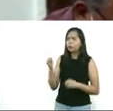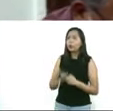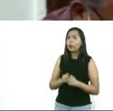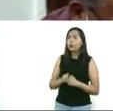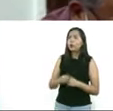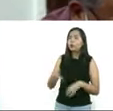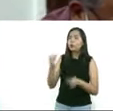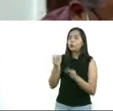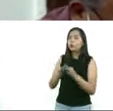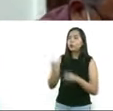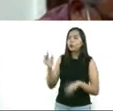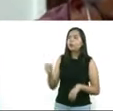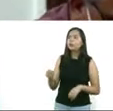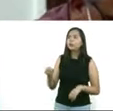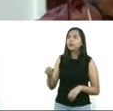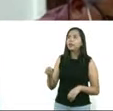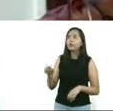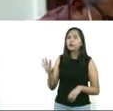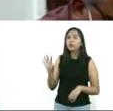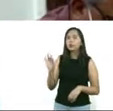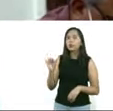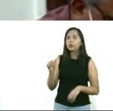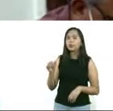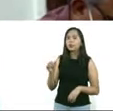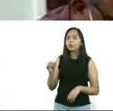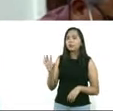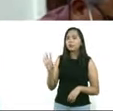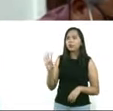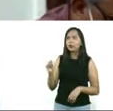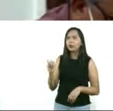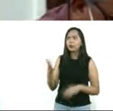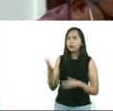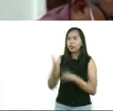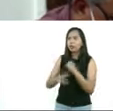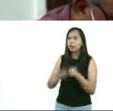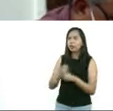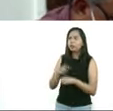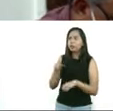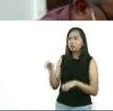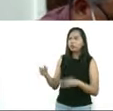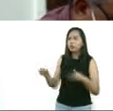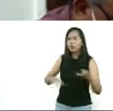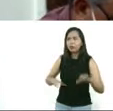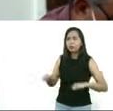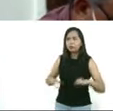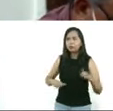cumplirá 99 años. Preguntarle si tiene programado alguna actividad cultural.